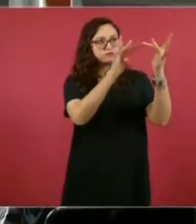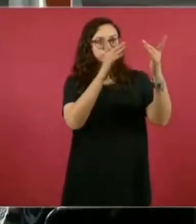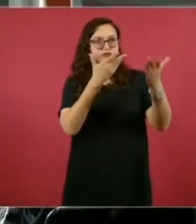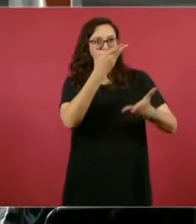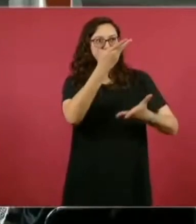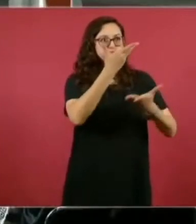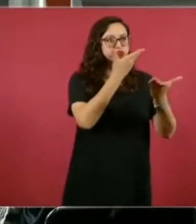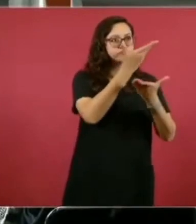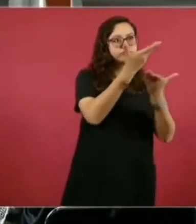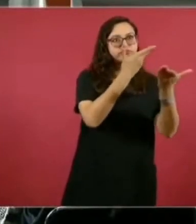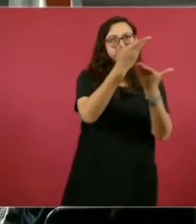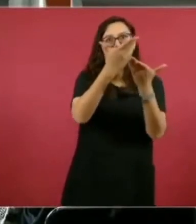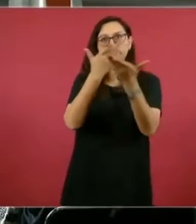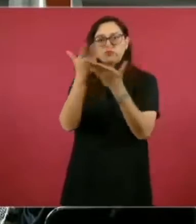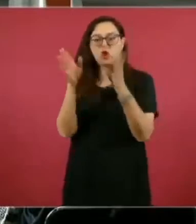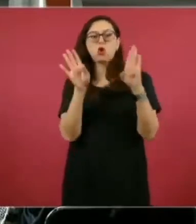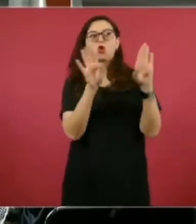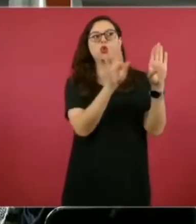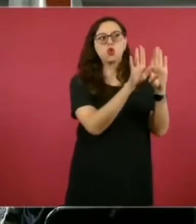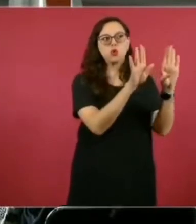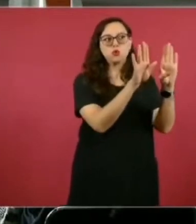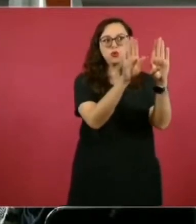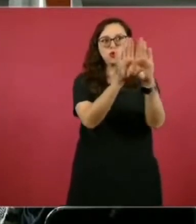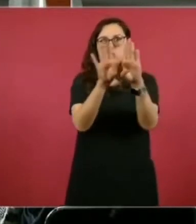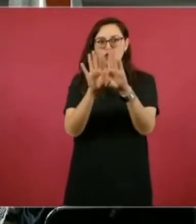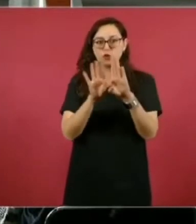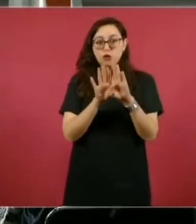presidente cuidar